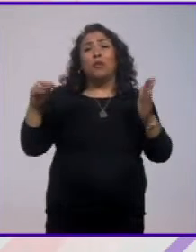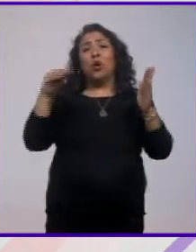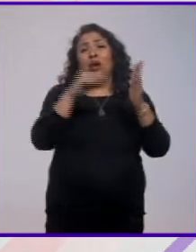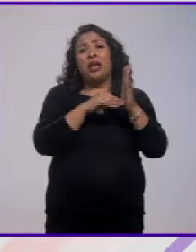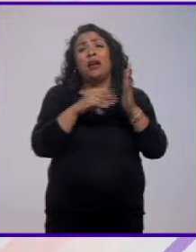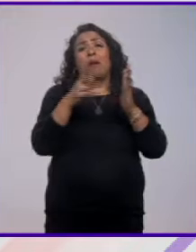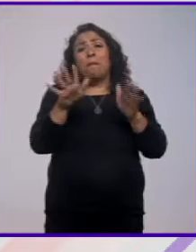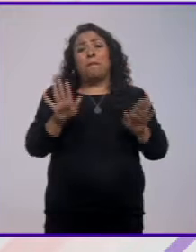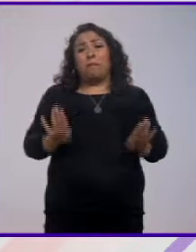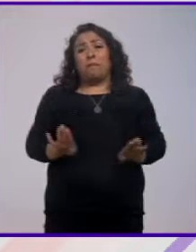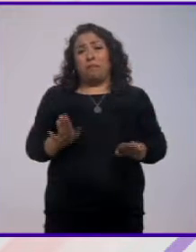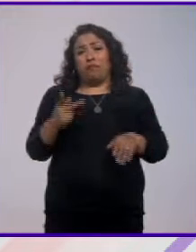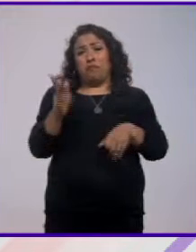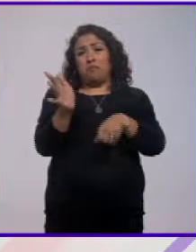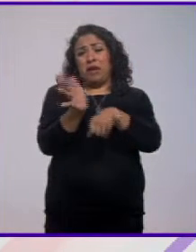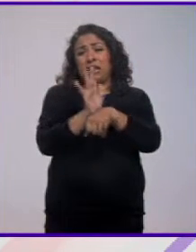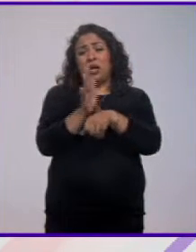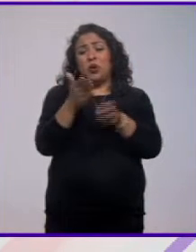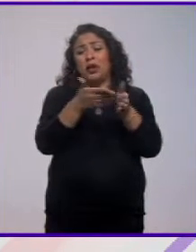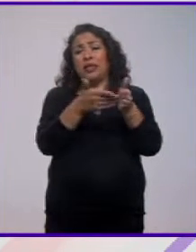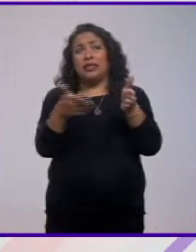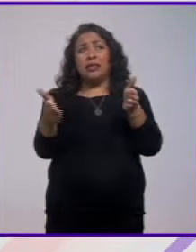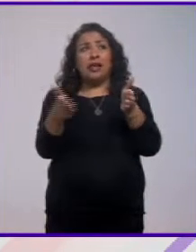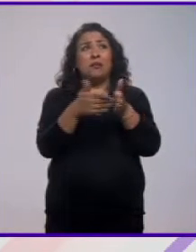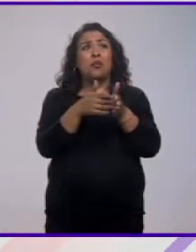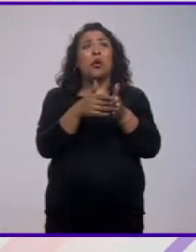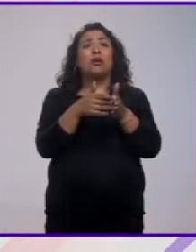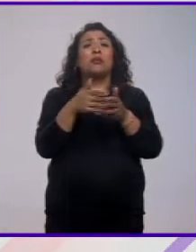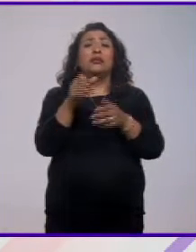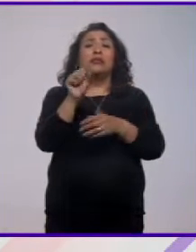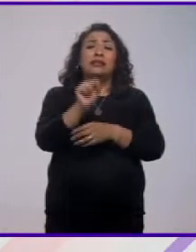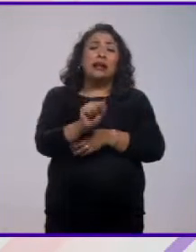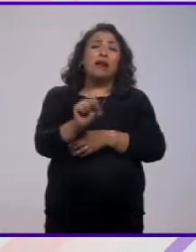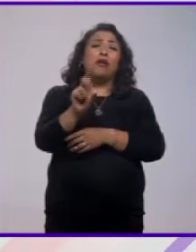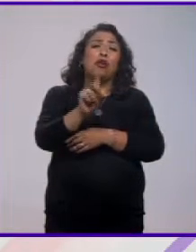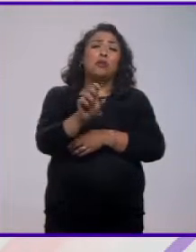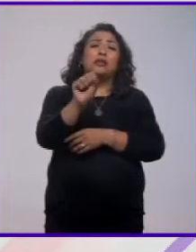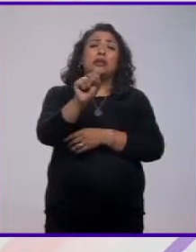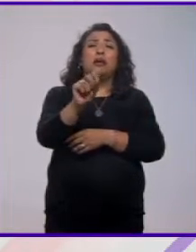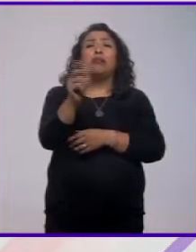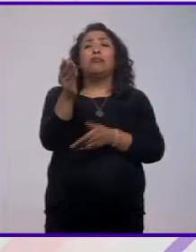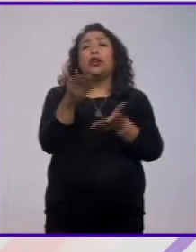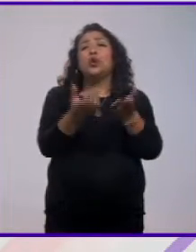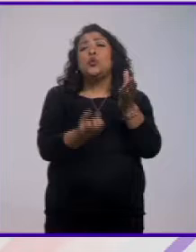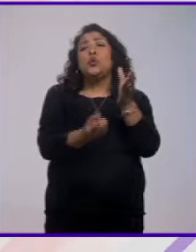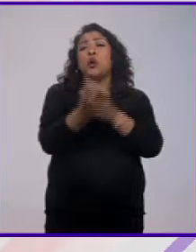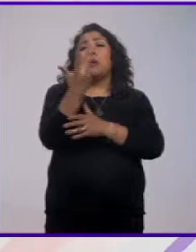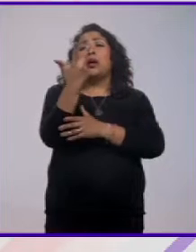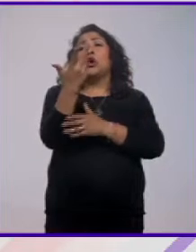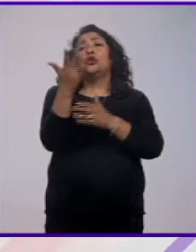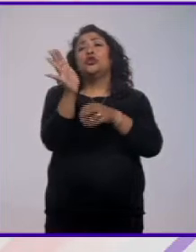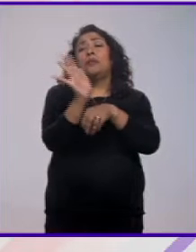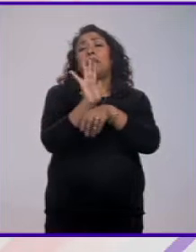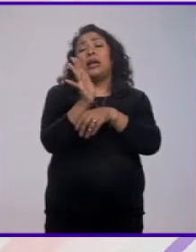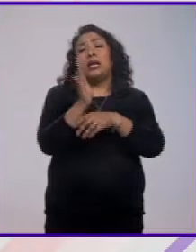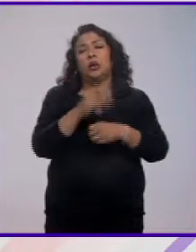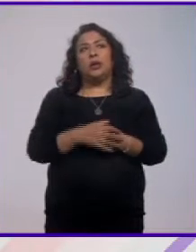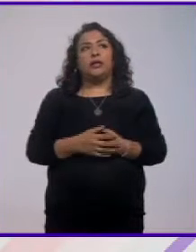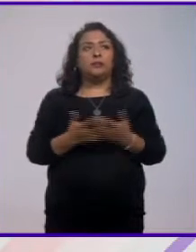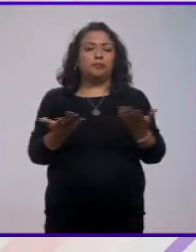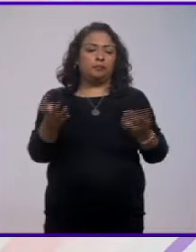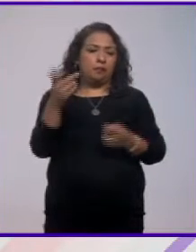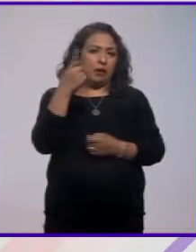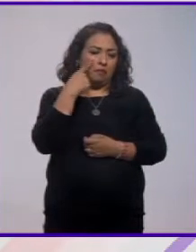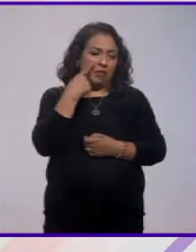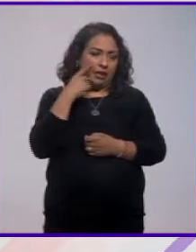película con estas características en una época en la que cada fin de semana llegan hasta 8 películas a la cartelera comercial? Pues